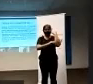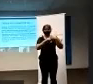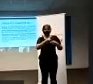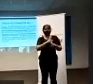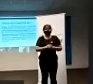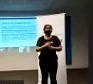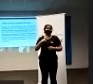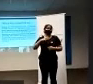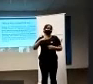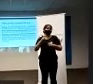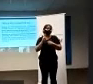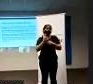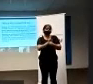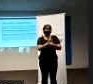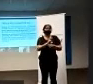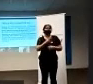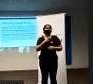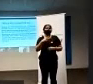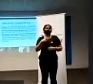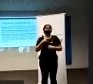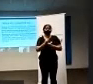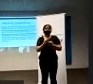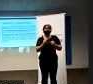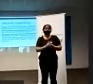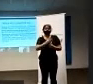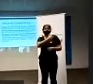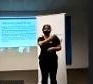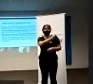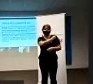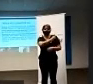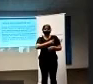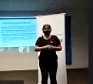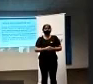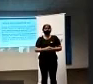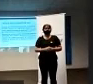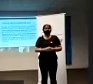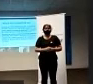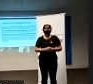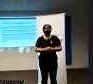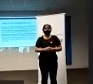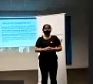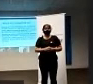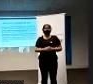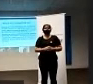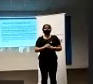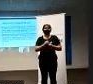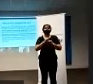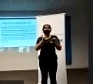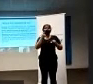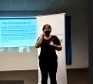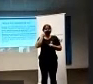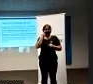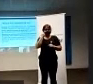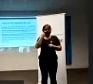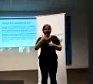grupos de riesgo podrían vacunarse por tratarse de vacunas de vector viral no replicativo. Para aquellas personas que recibieron previamente